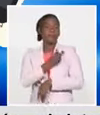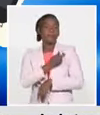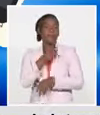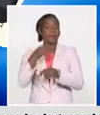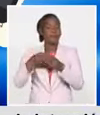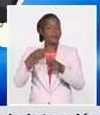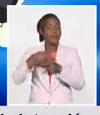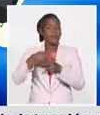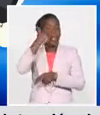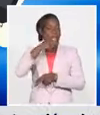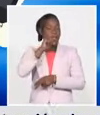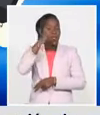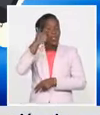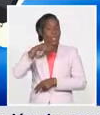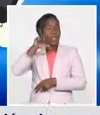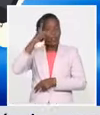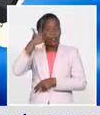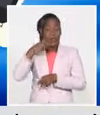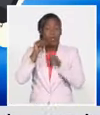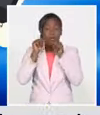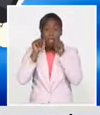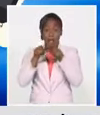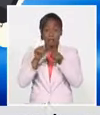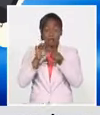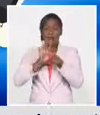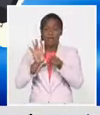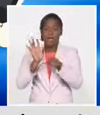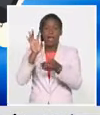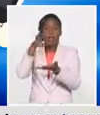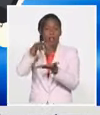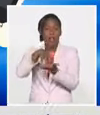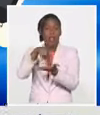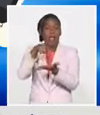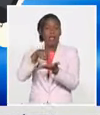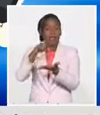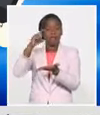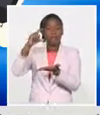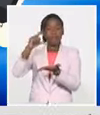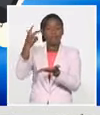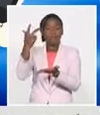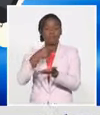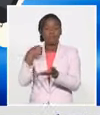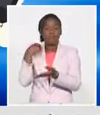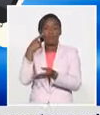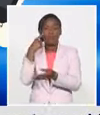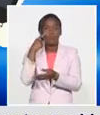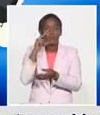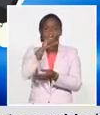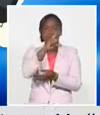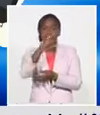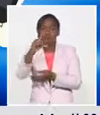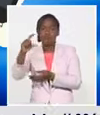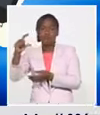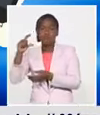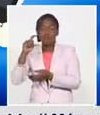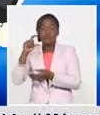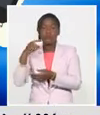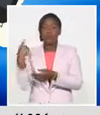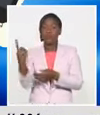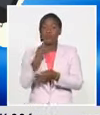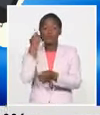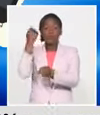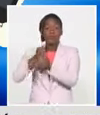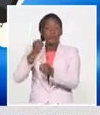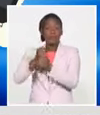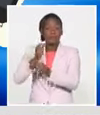este sitio clínico, en el hospital provincial, en horas muy tempranas, y comentaban sus trabajadores que hay un